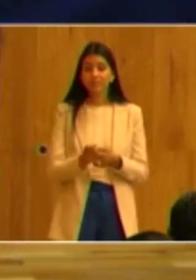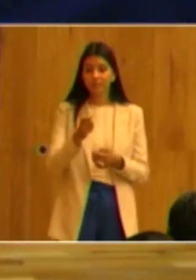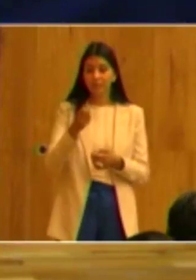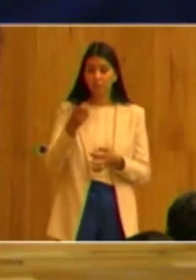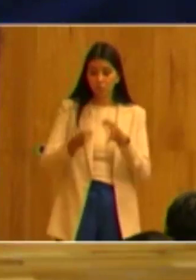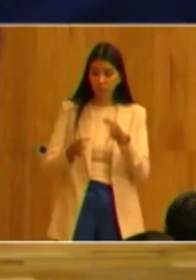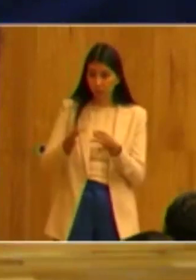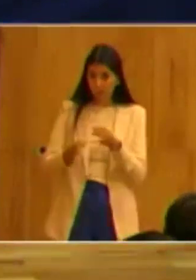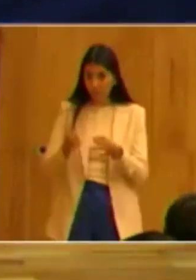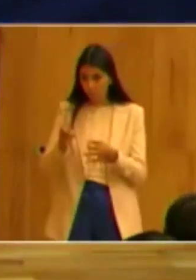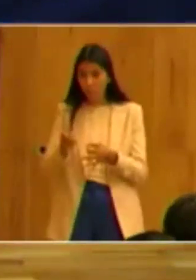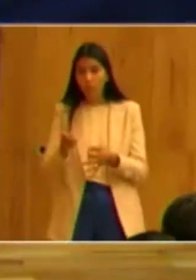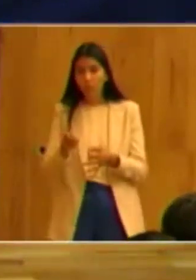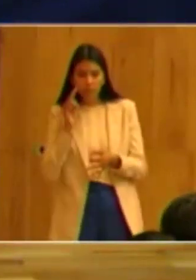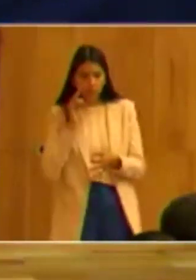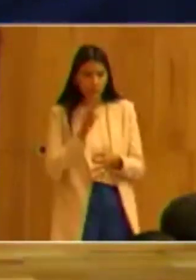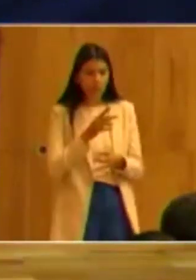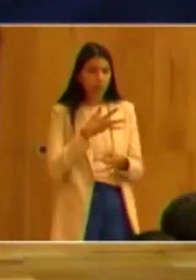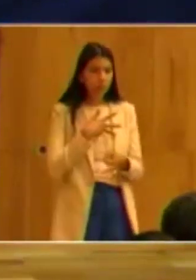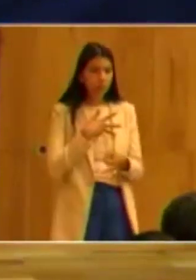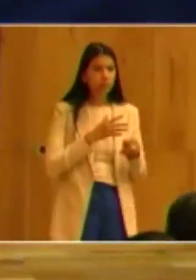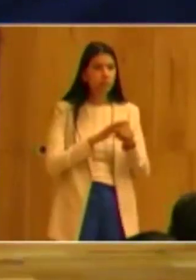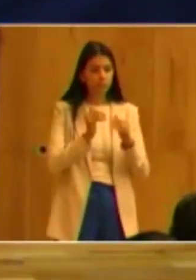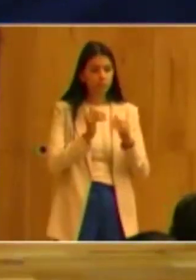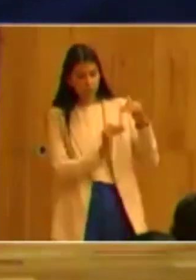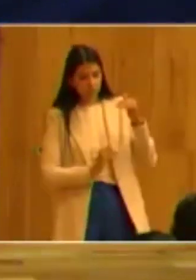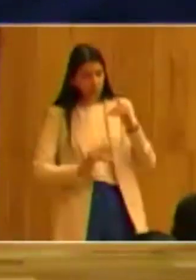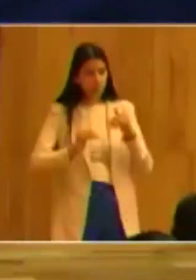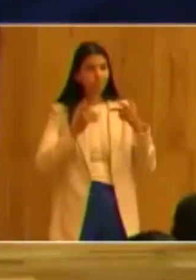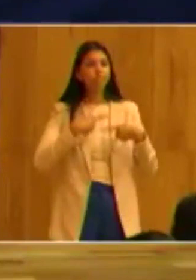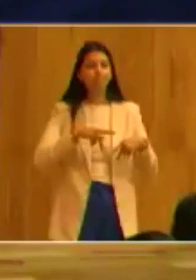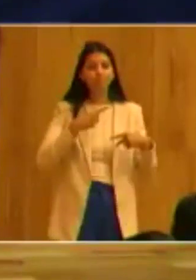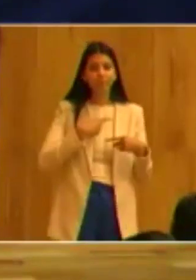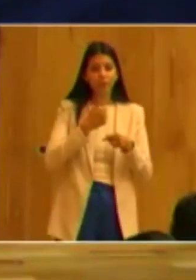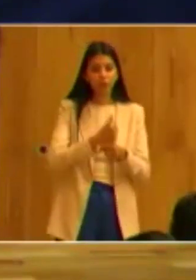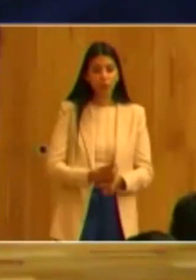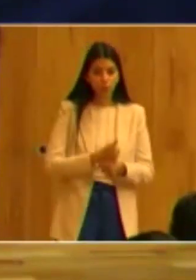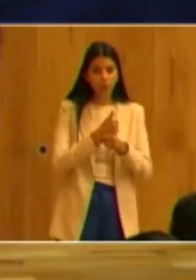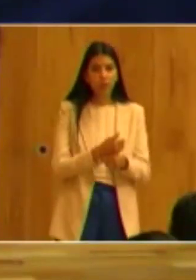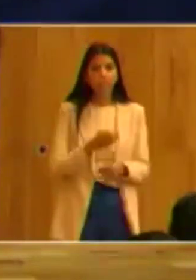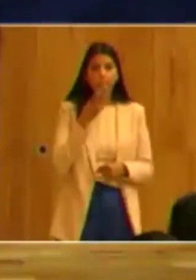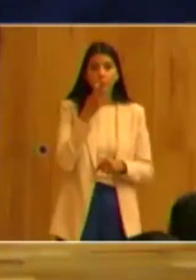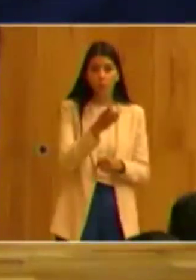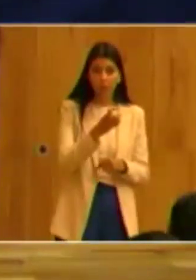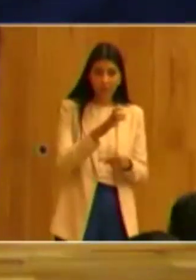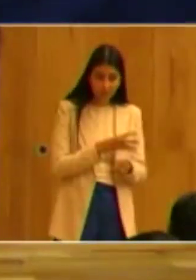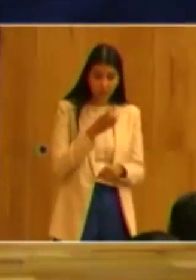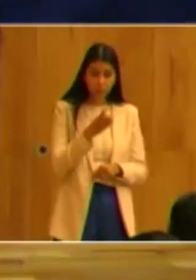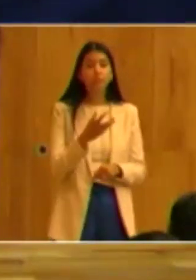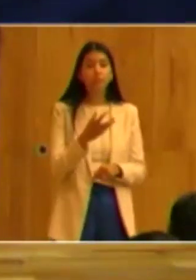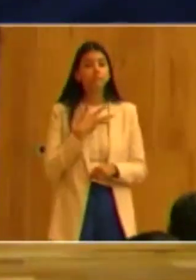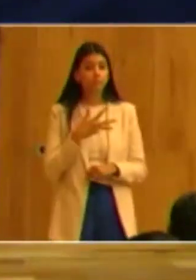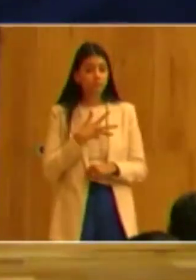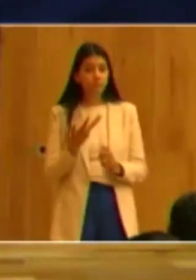juzgador observe que hay un estado de desigualdad de la persona que lo sufre y que entonces por eso la tiene